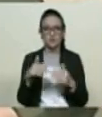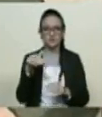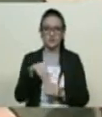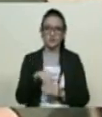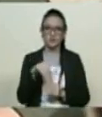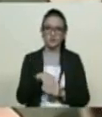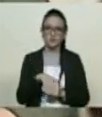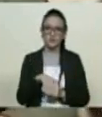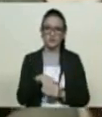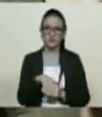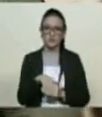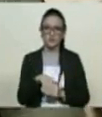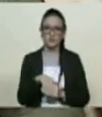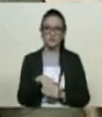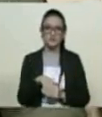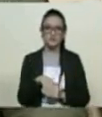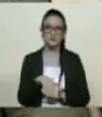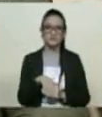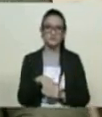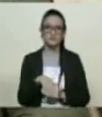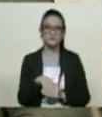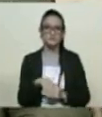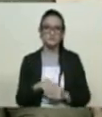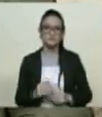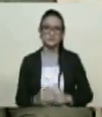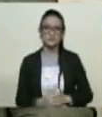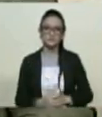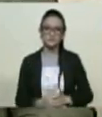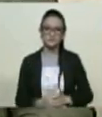electorales que nosotros hemos hecho.